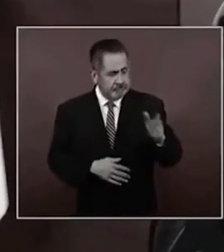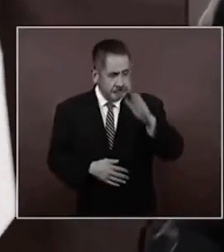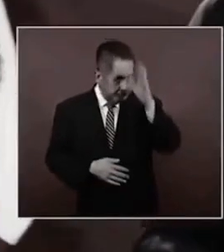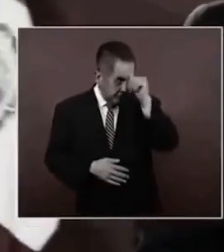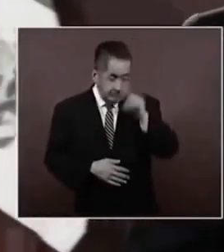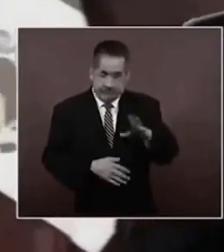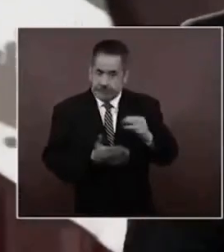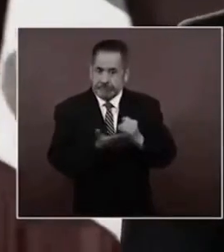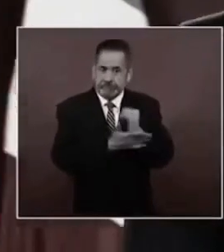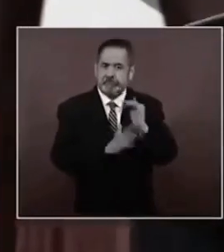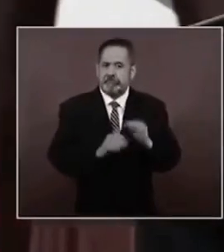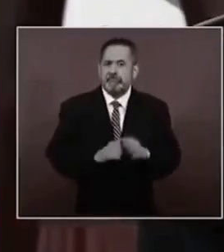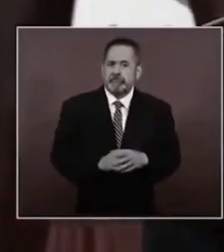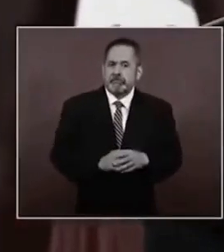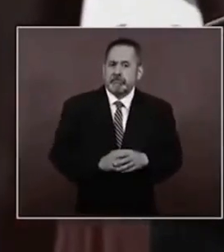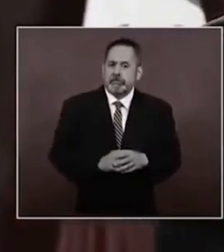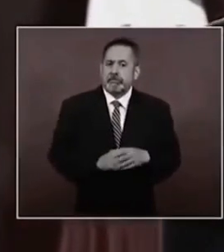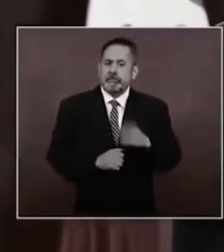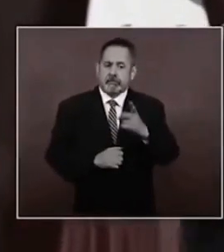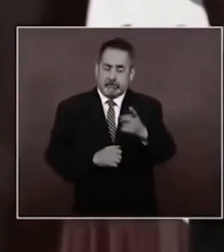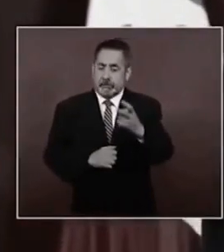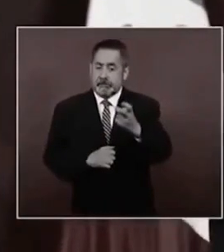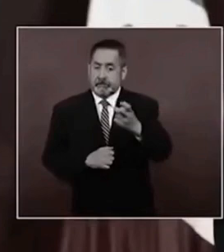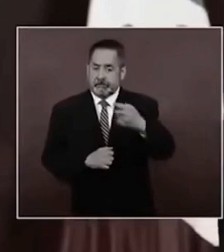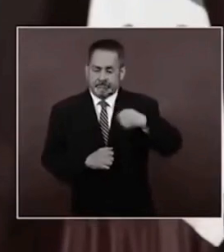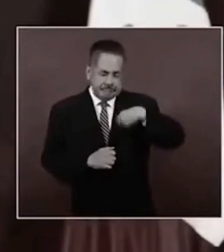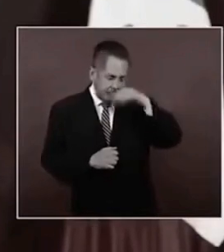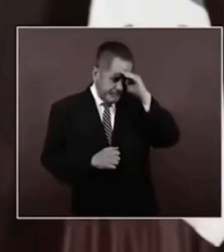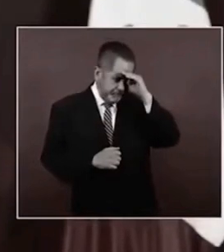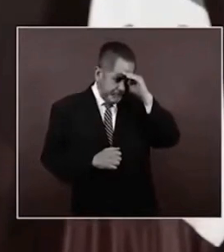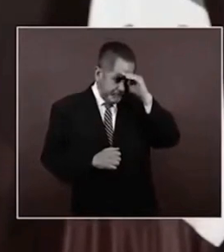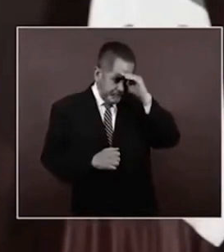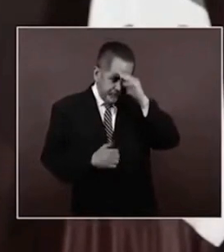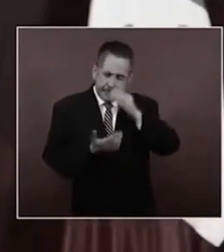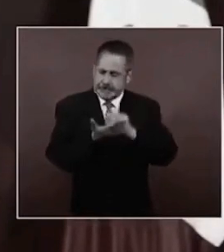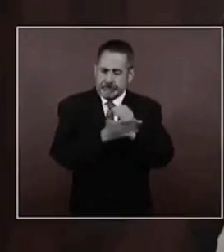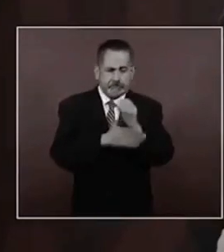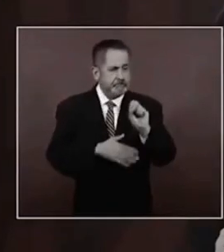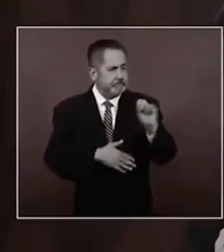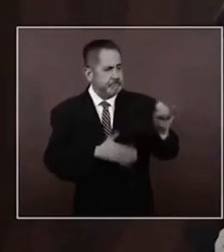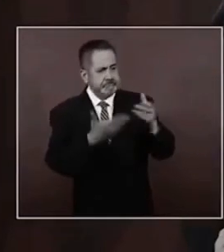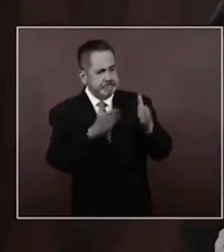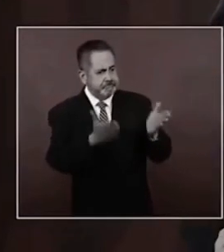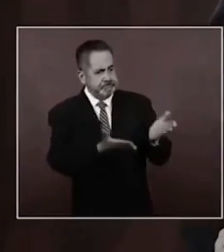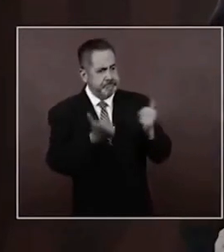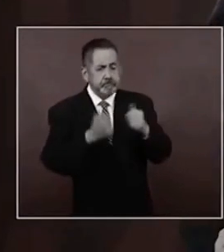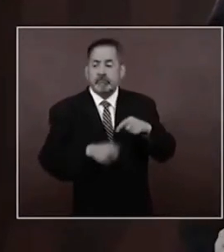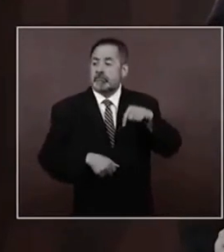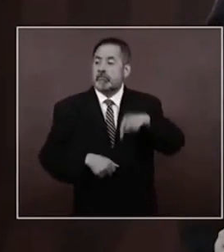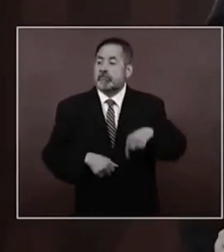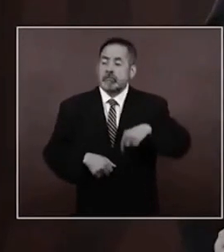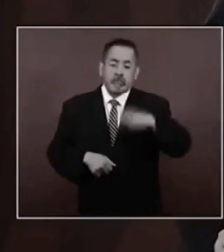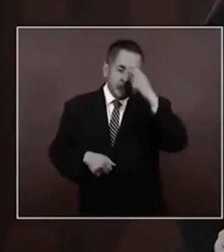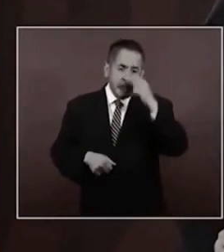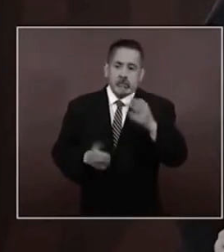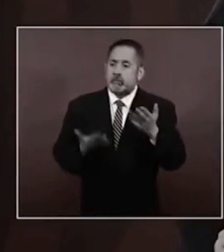Esta decisión la tomamos porque no tenemos los